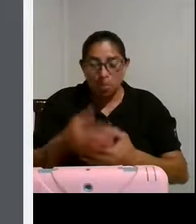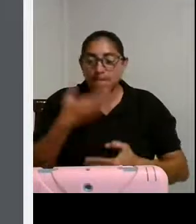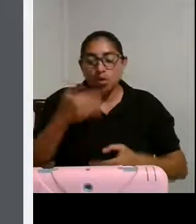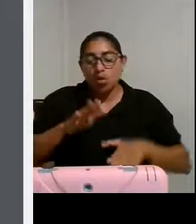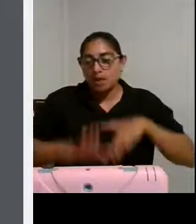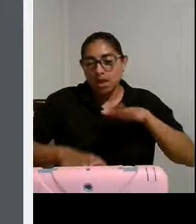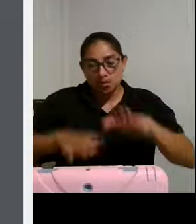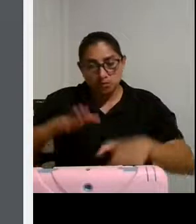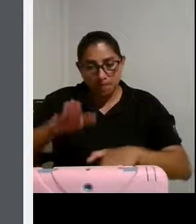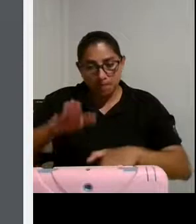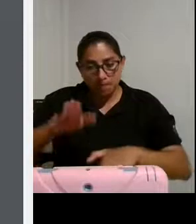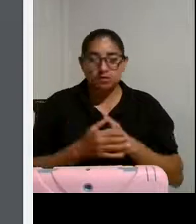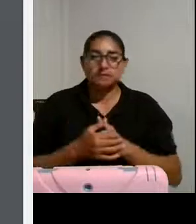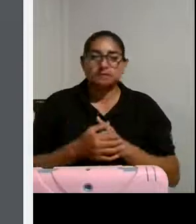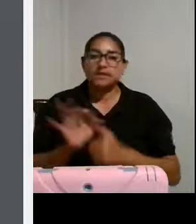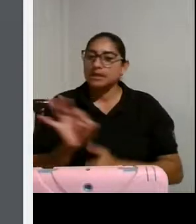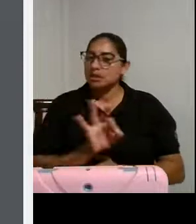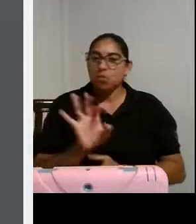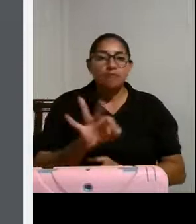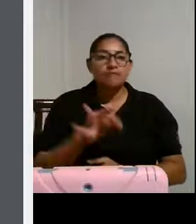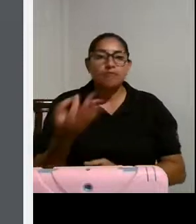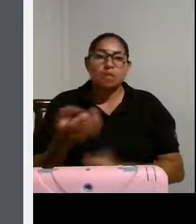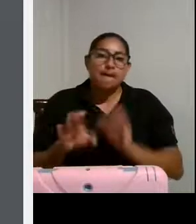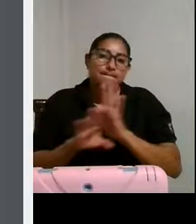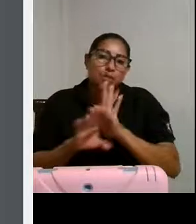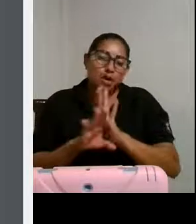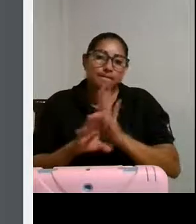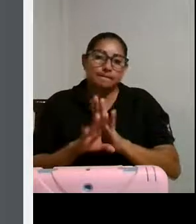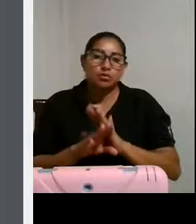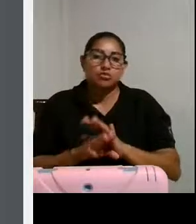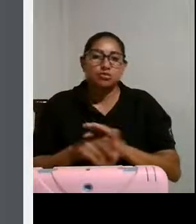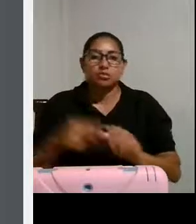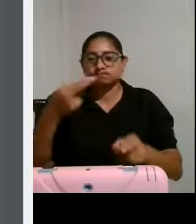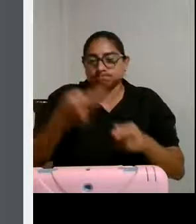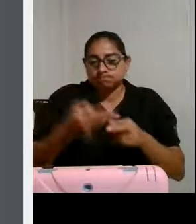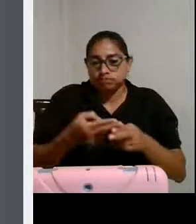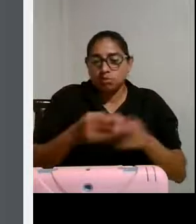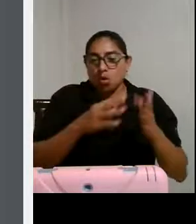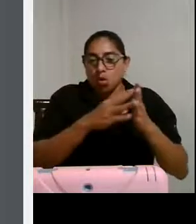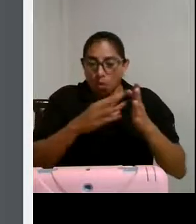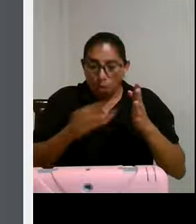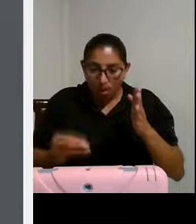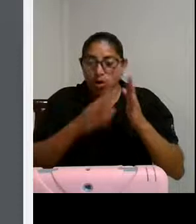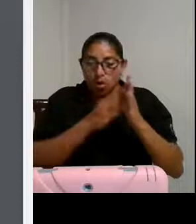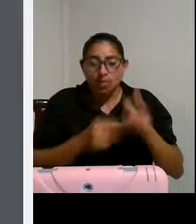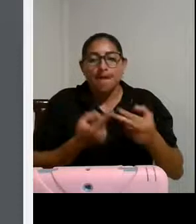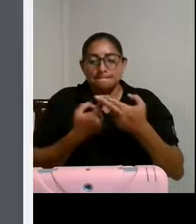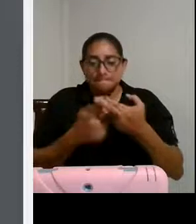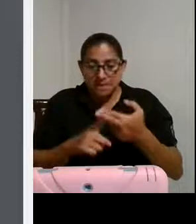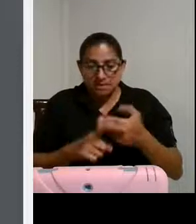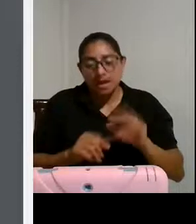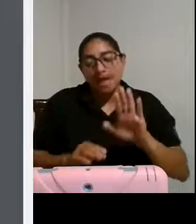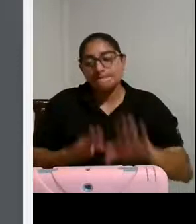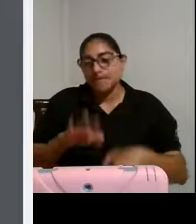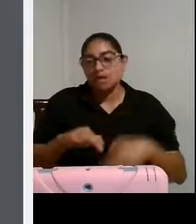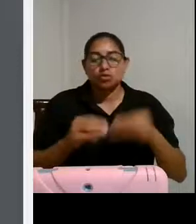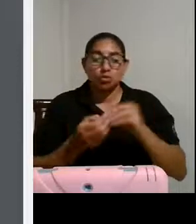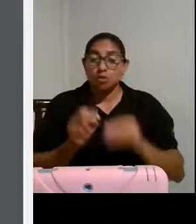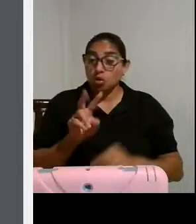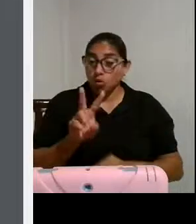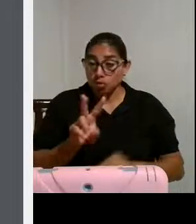Igual, tal vez no es necesario que usted ponga la definición, sino que usted de una vez empiece desde el paso 2, por ejemplo, ¿verdad?